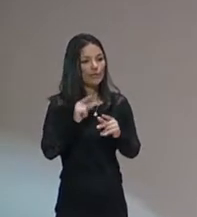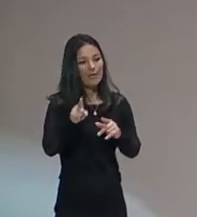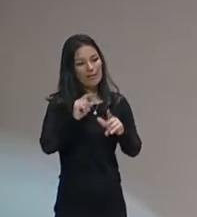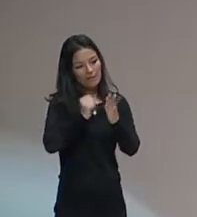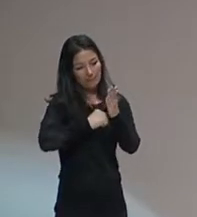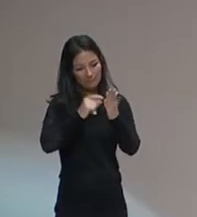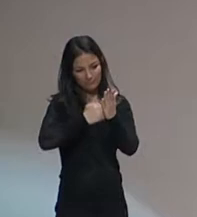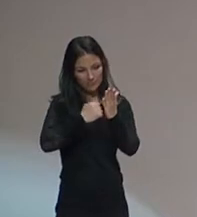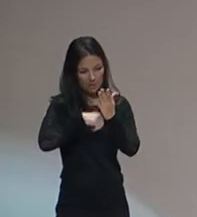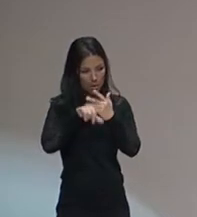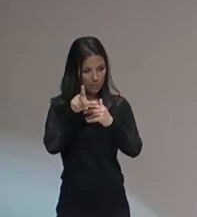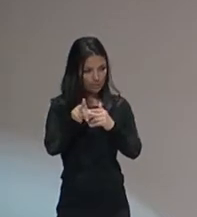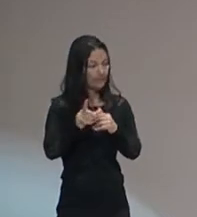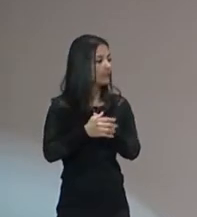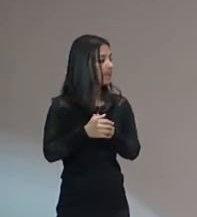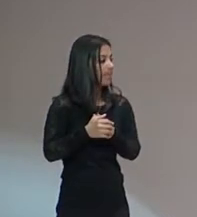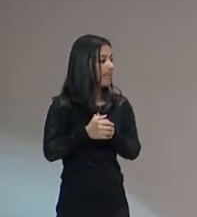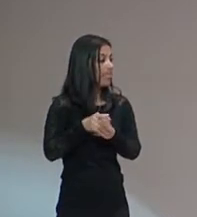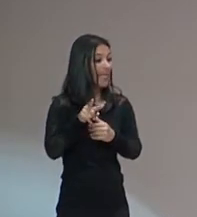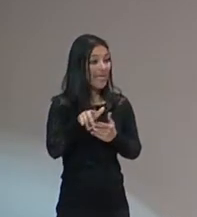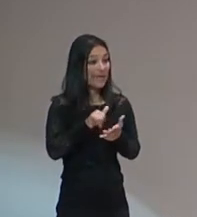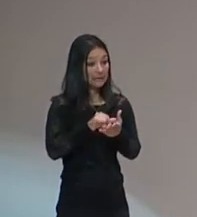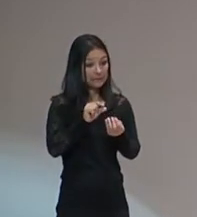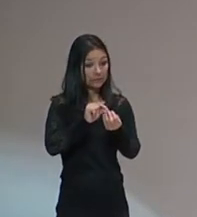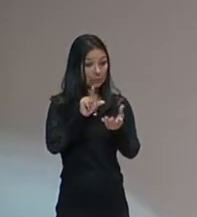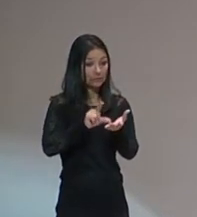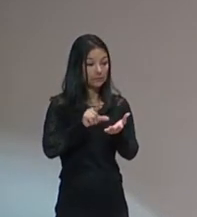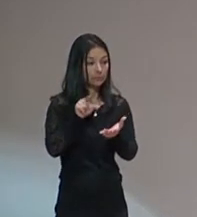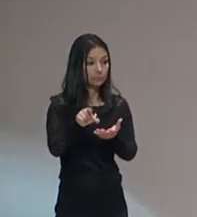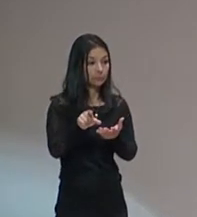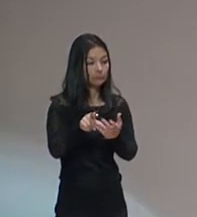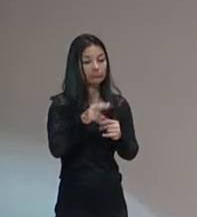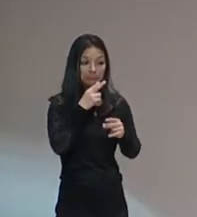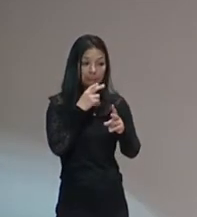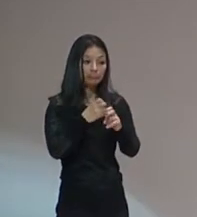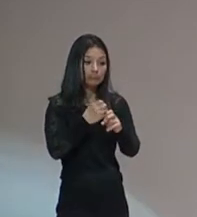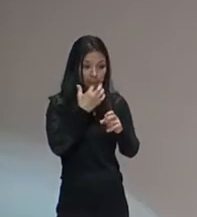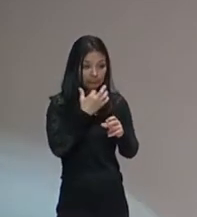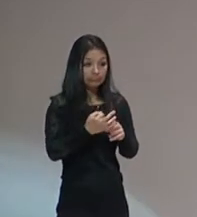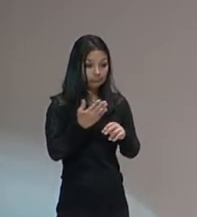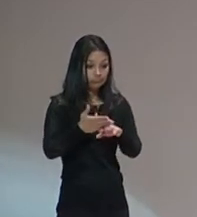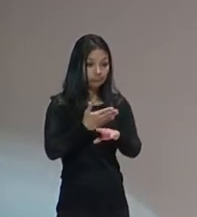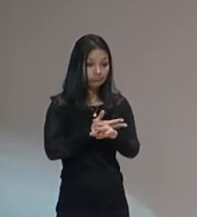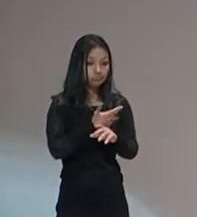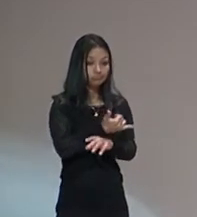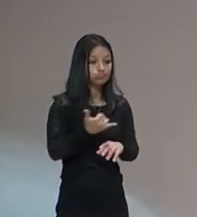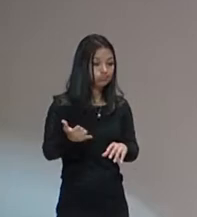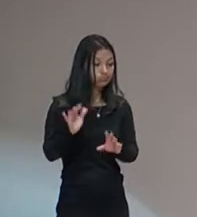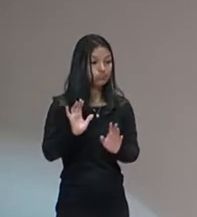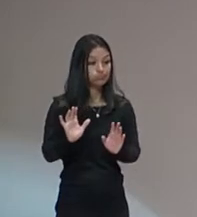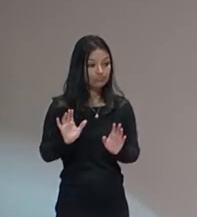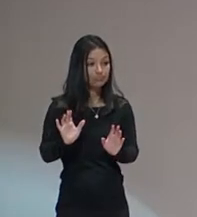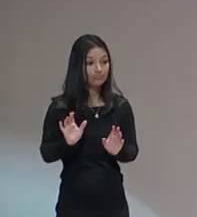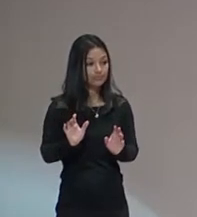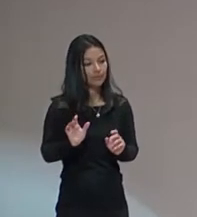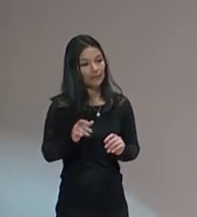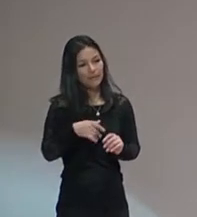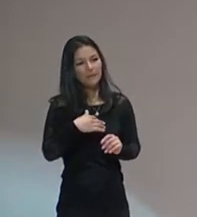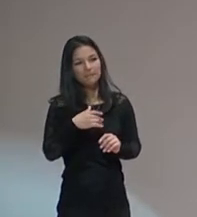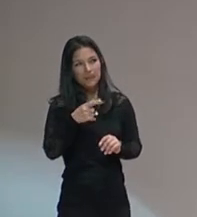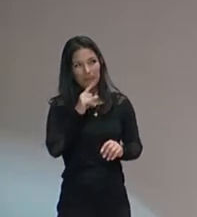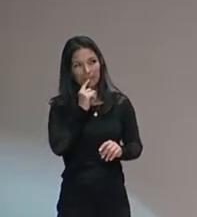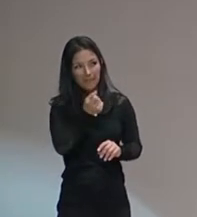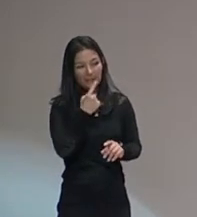normal, precisamente en ese contexto tan difícil que nos tocó vivir, ¿verdad? Y esta pregunta es muy pertinente